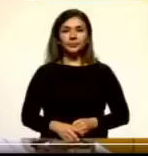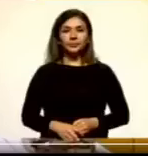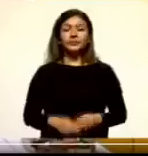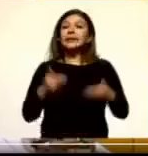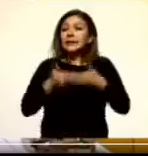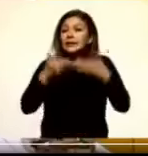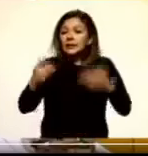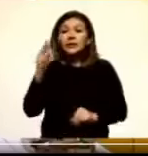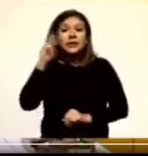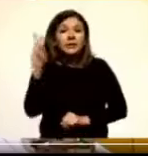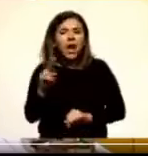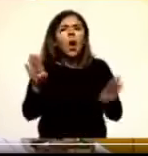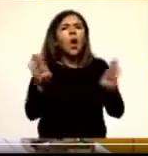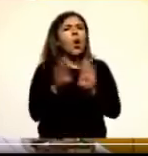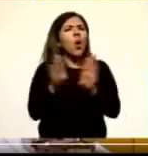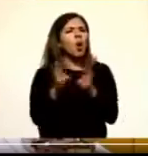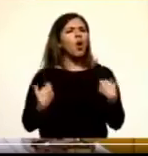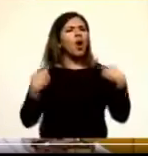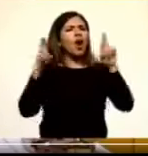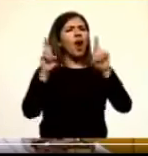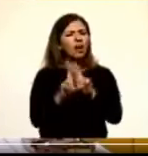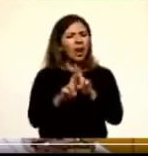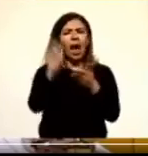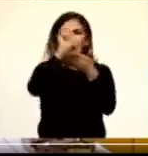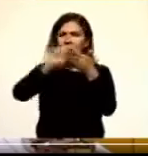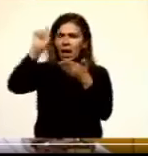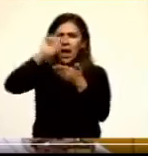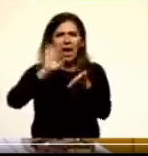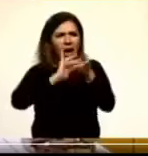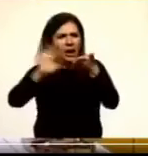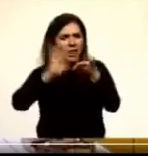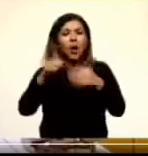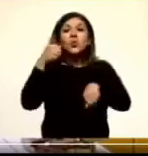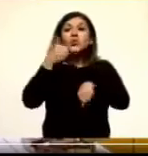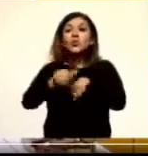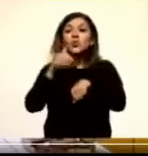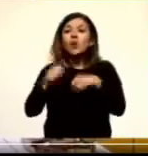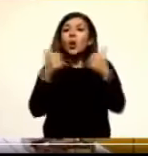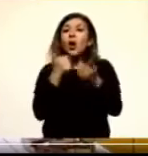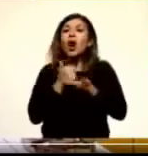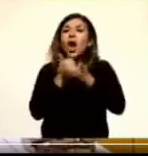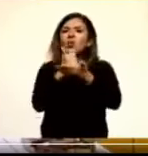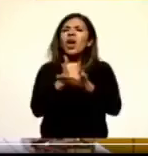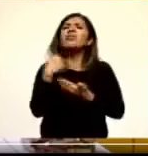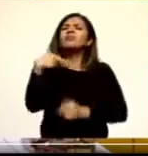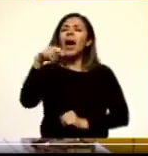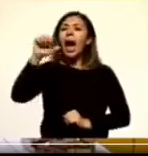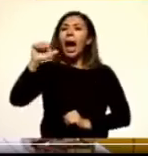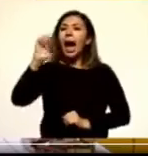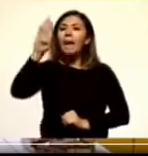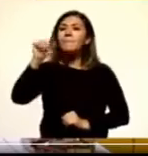Ahora vamos a ver cómo se representan, leen y escriben, los números con la ayuda de un ábaco vertical.